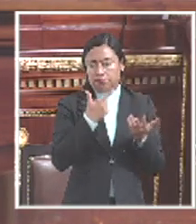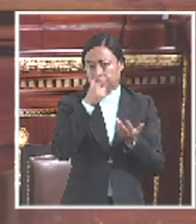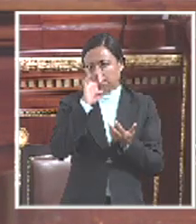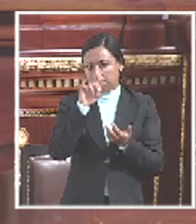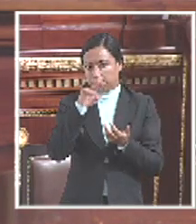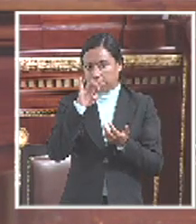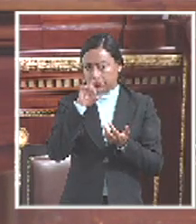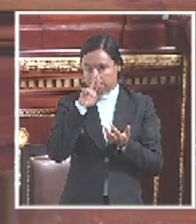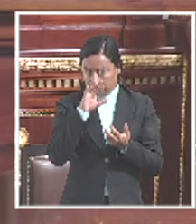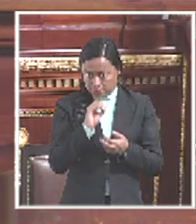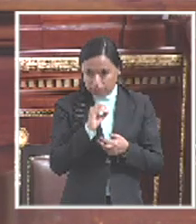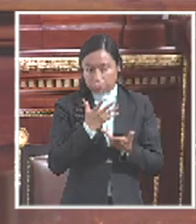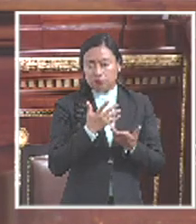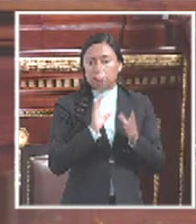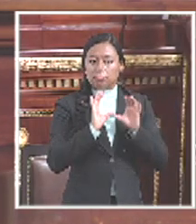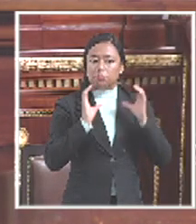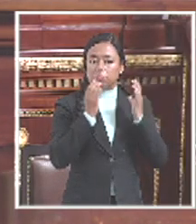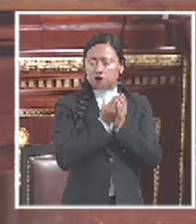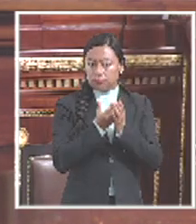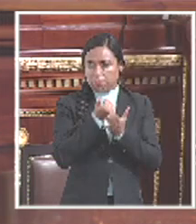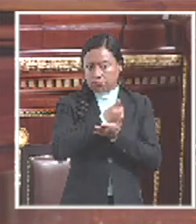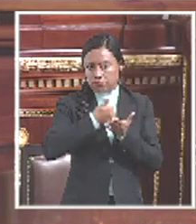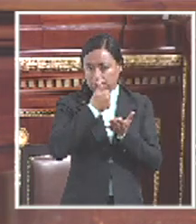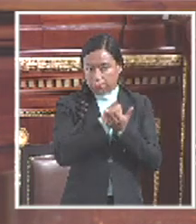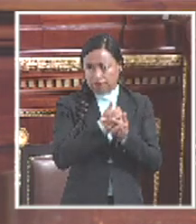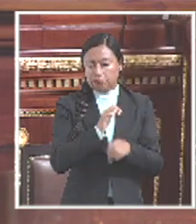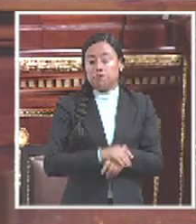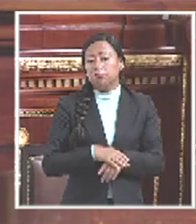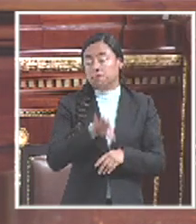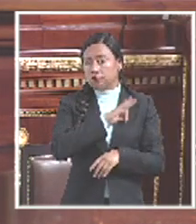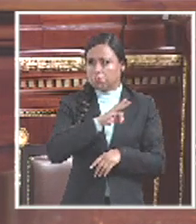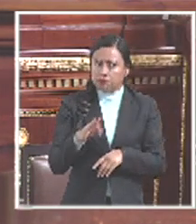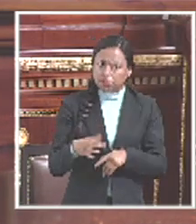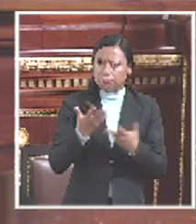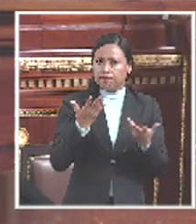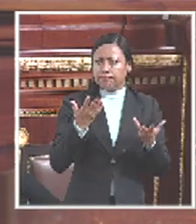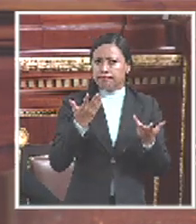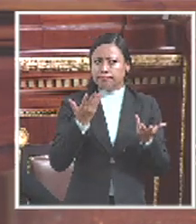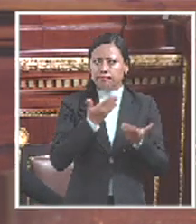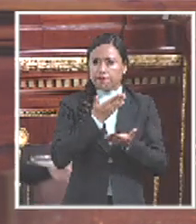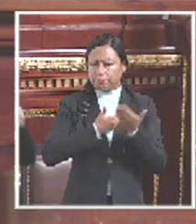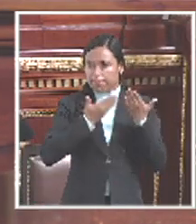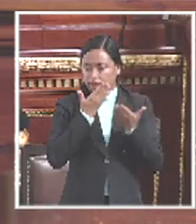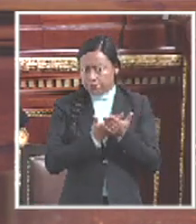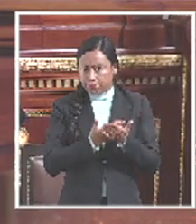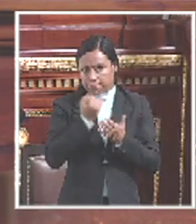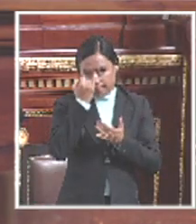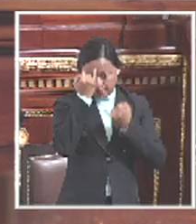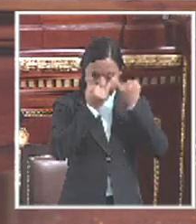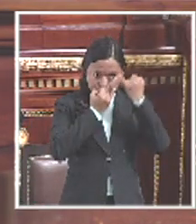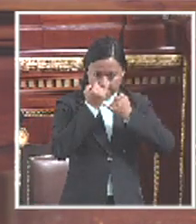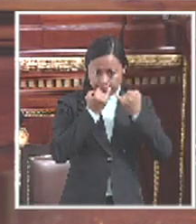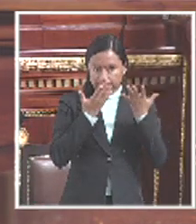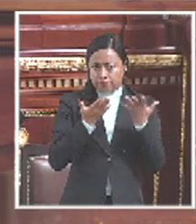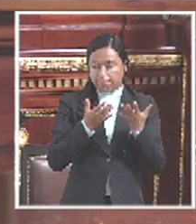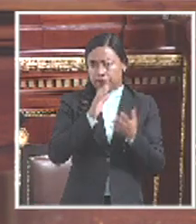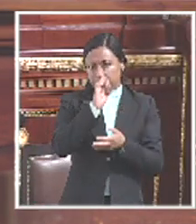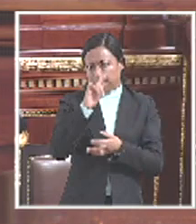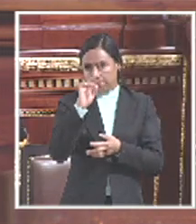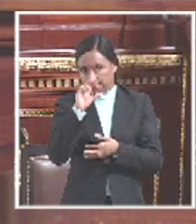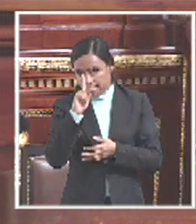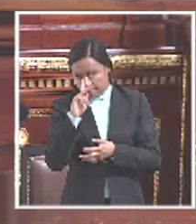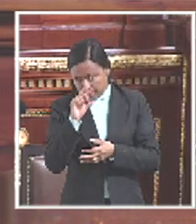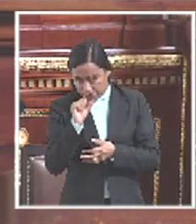para brindar apoyo y colaboración institucional que aporte ideas y opiniones en las etapas sustanciales para construir